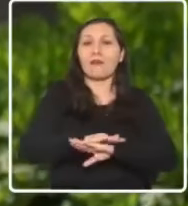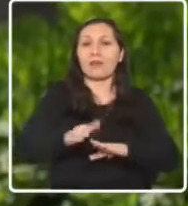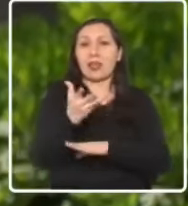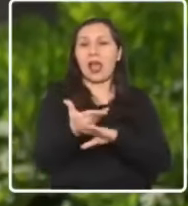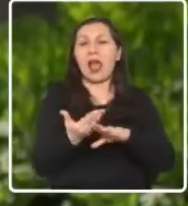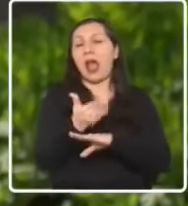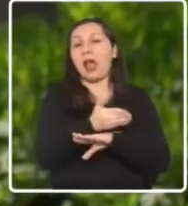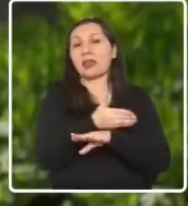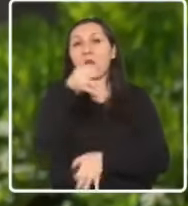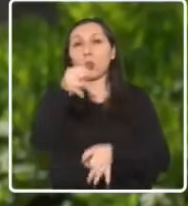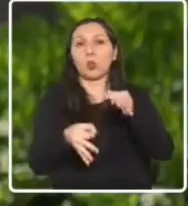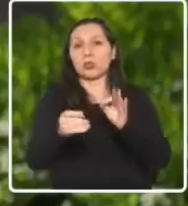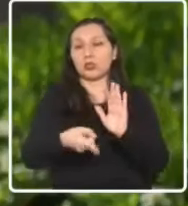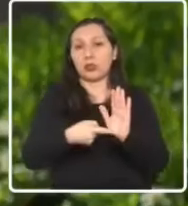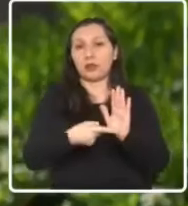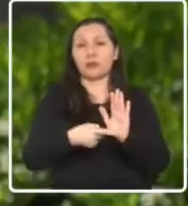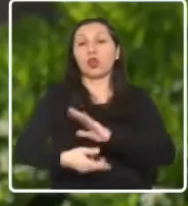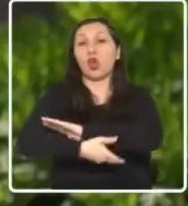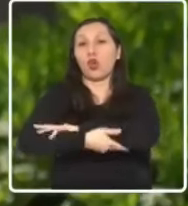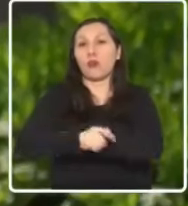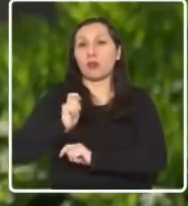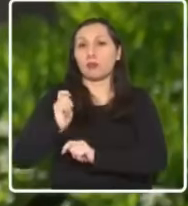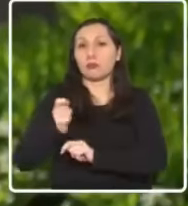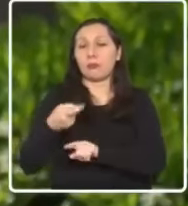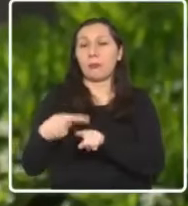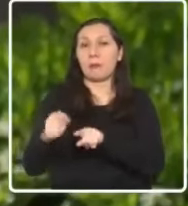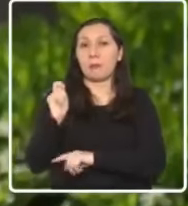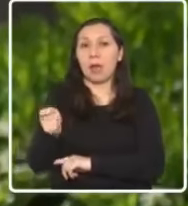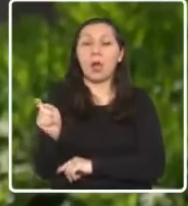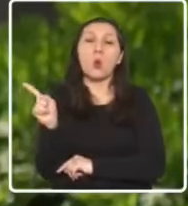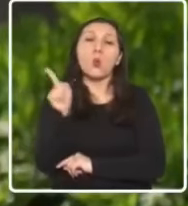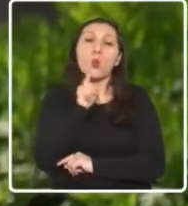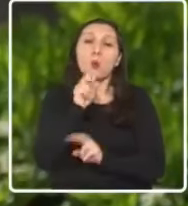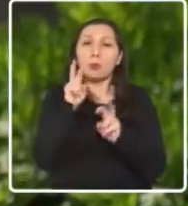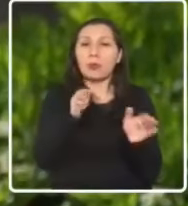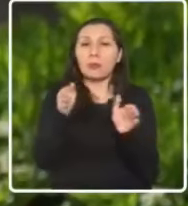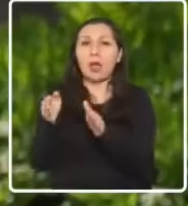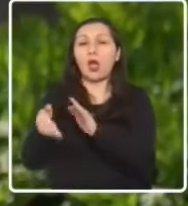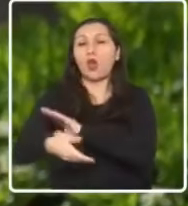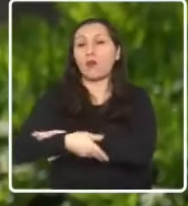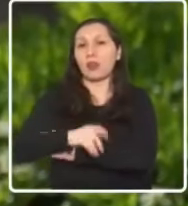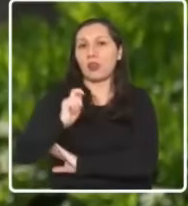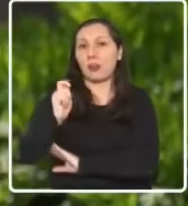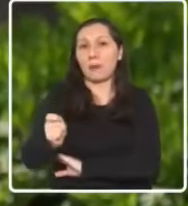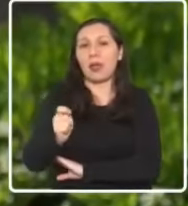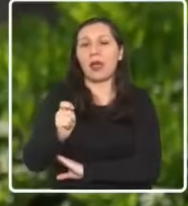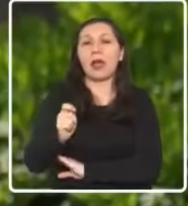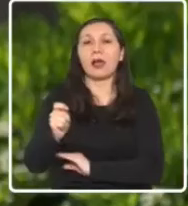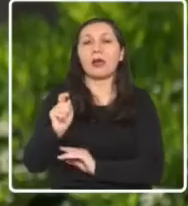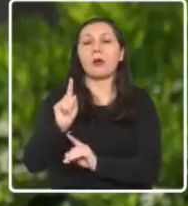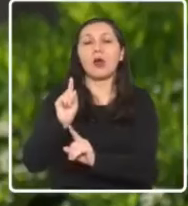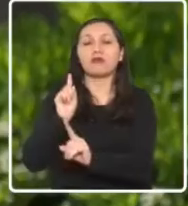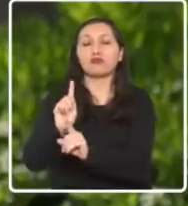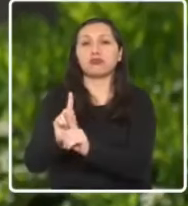de juicio tributario, convenios de pago, una última ventana para solicitar convenios de pago preferente en tesorería